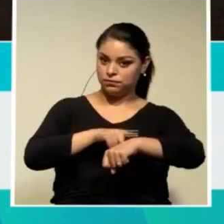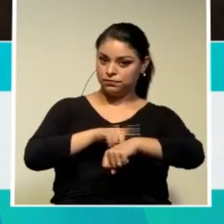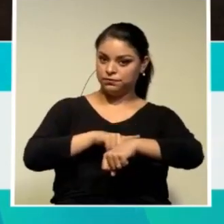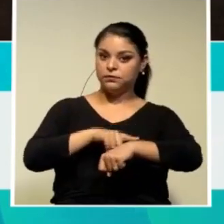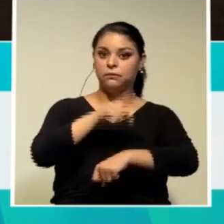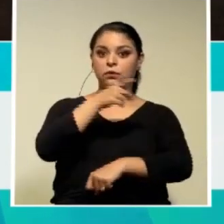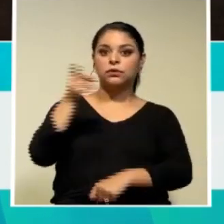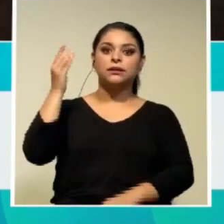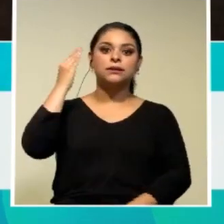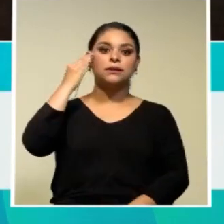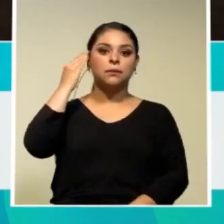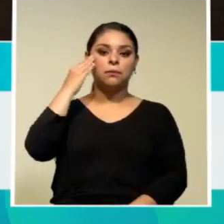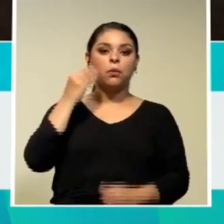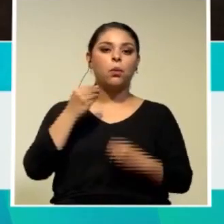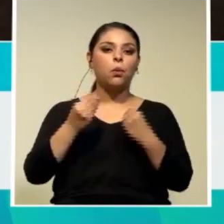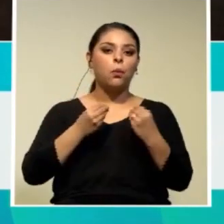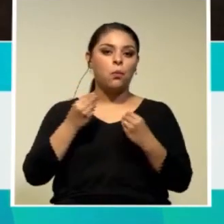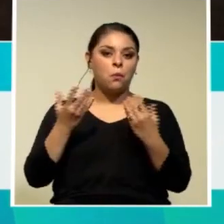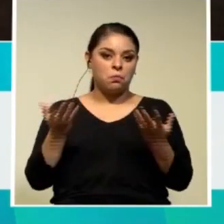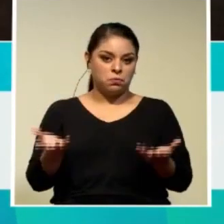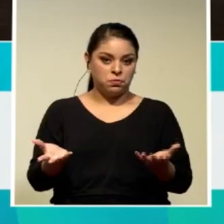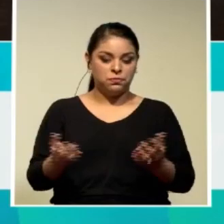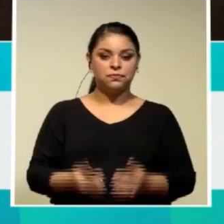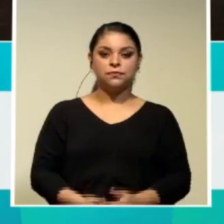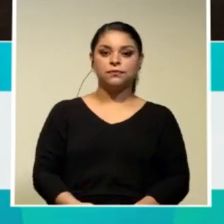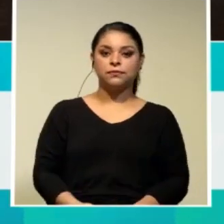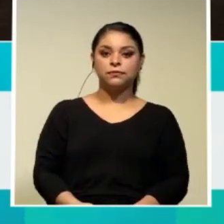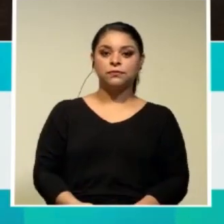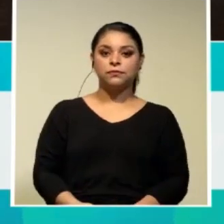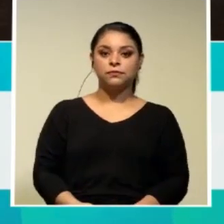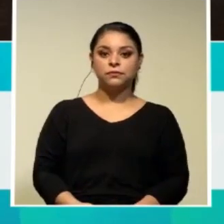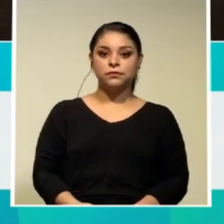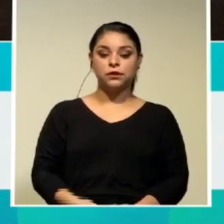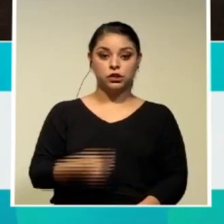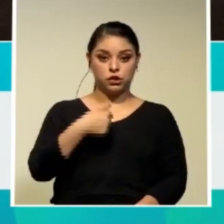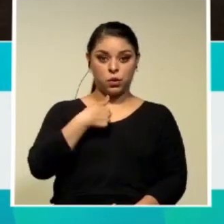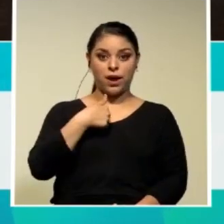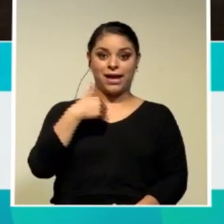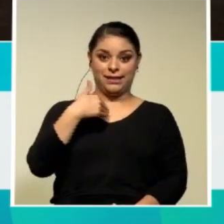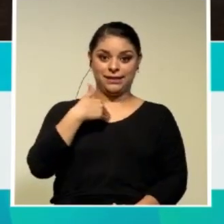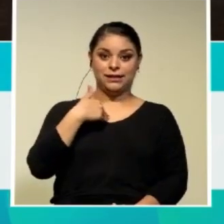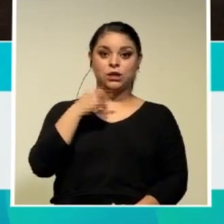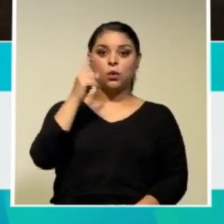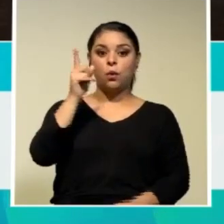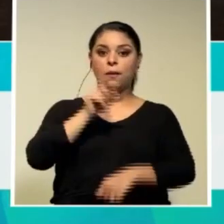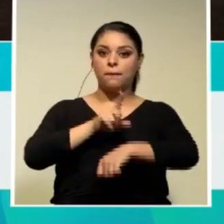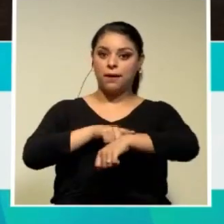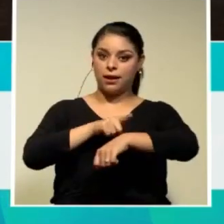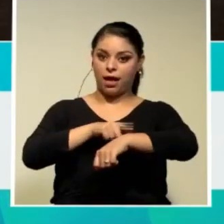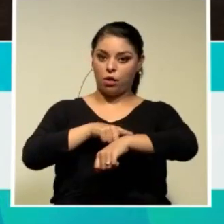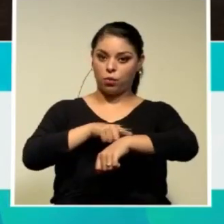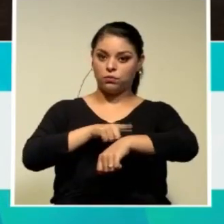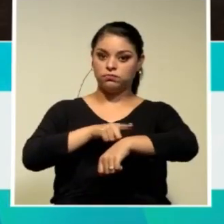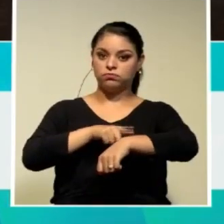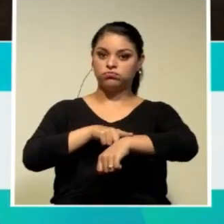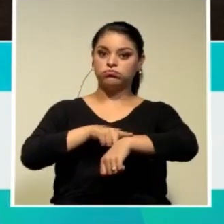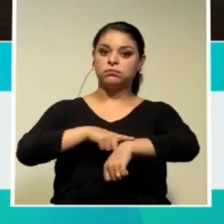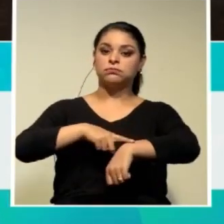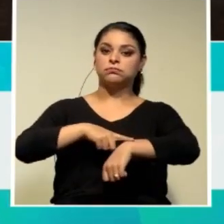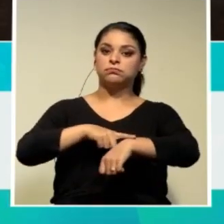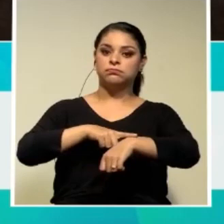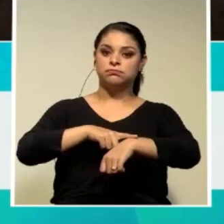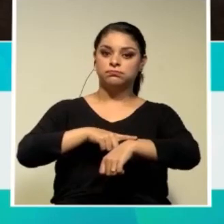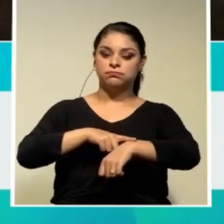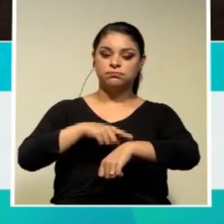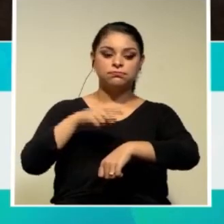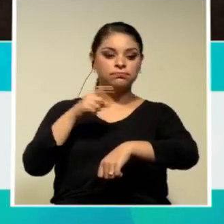que sepan cómo lo vamos a realizar. Yo voy a tener un marcador del tiempo y ahí lo vamos a hacer. Profe